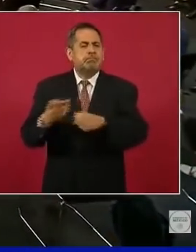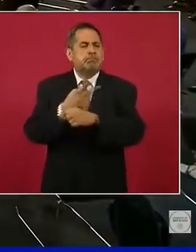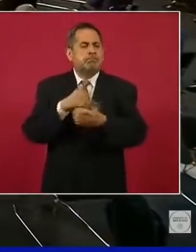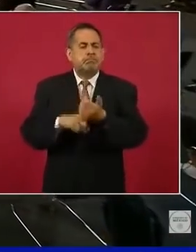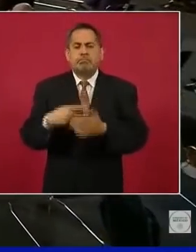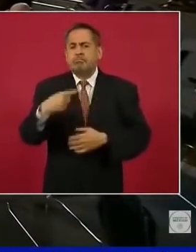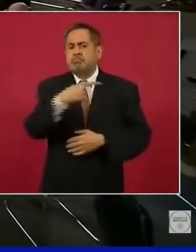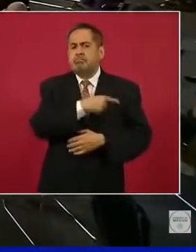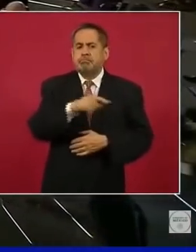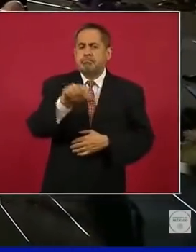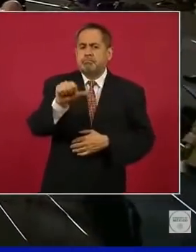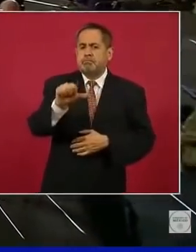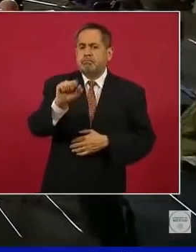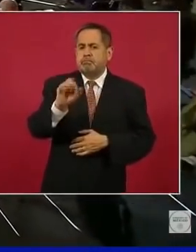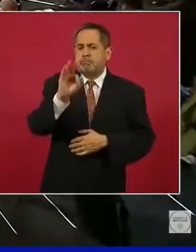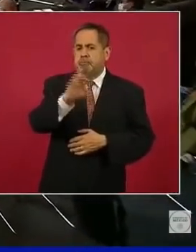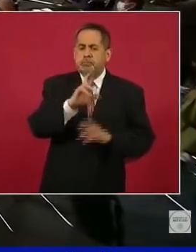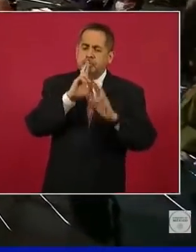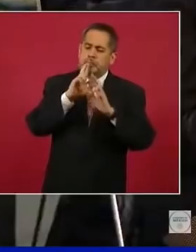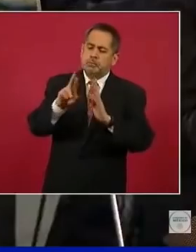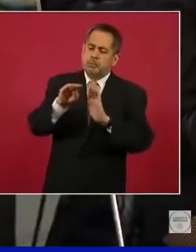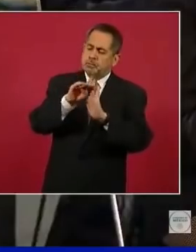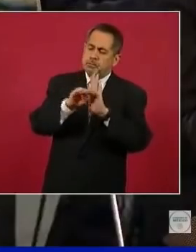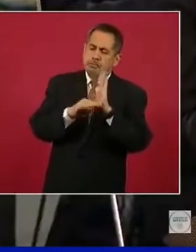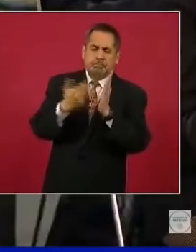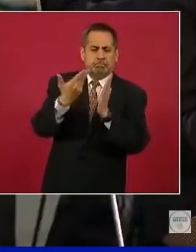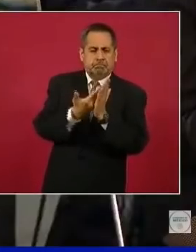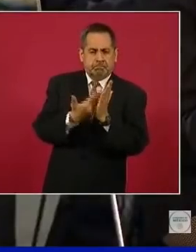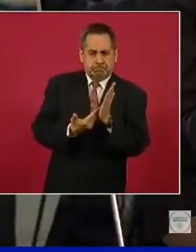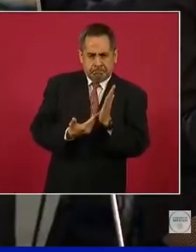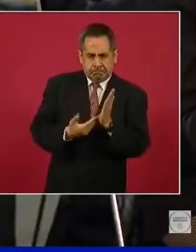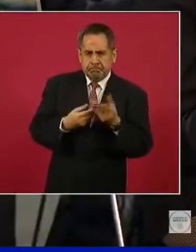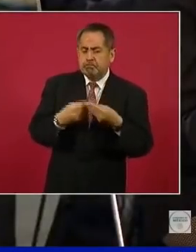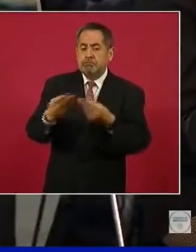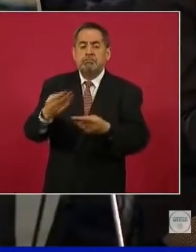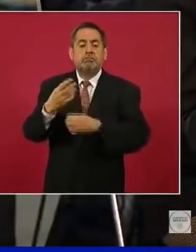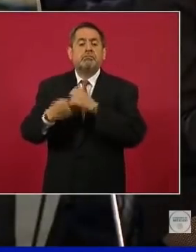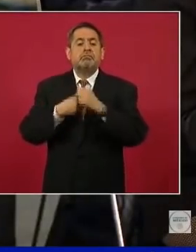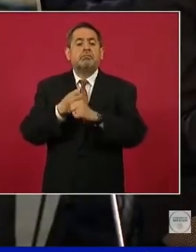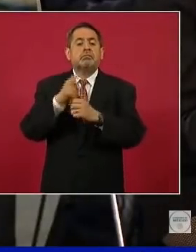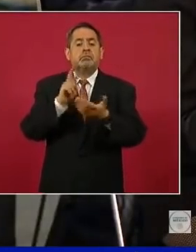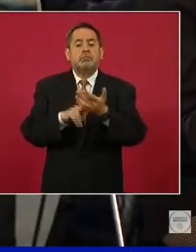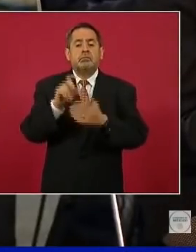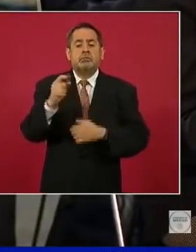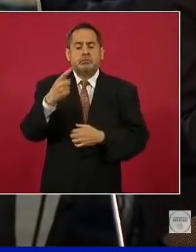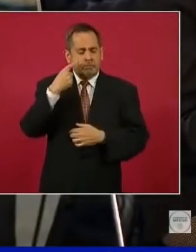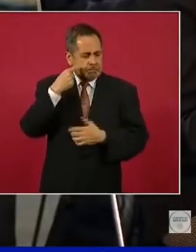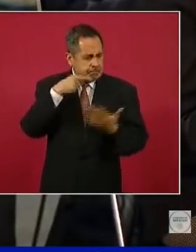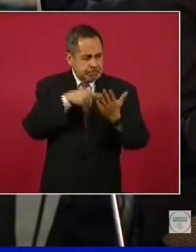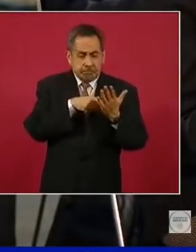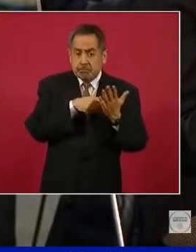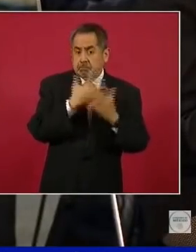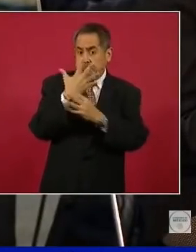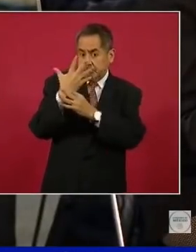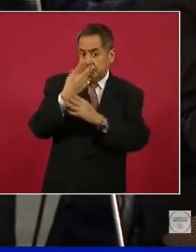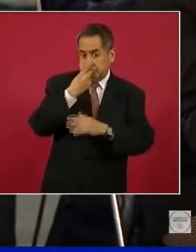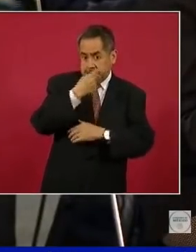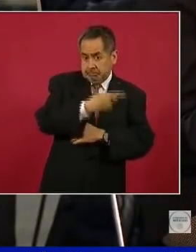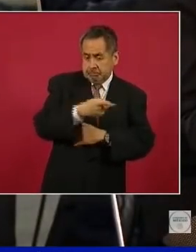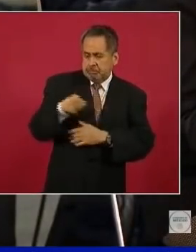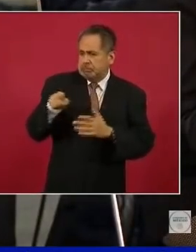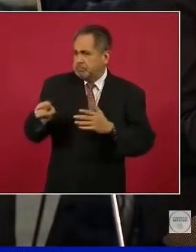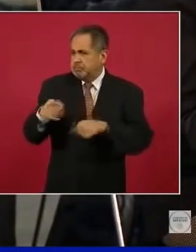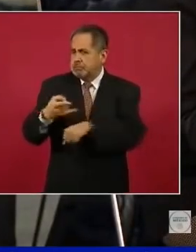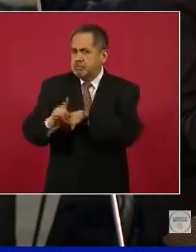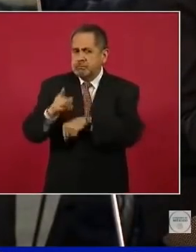Federación de la última entrega de la cuenta pública 2020. Se detectan irregularidades de más